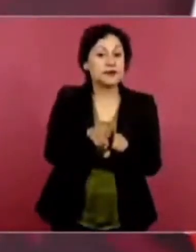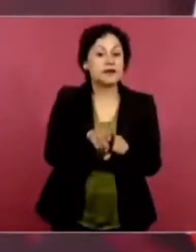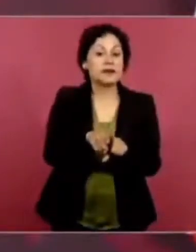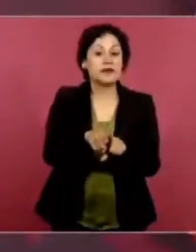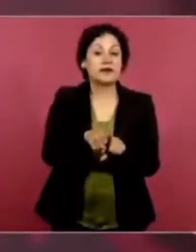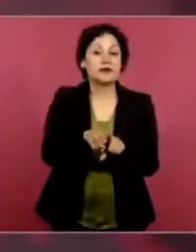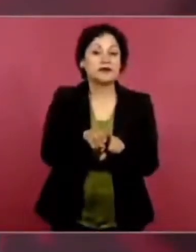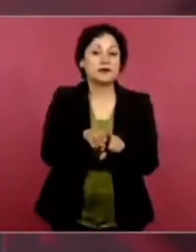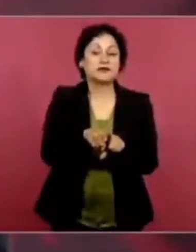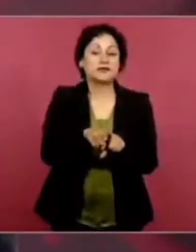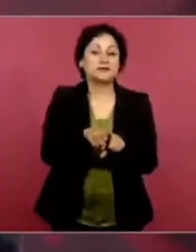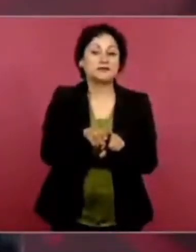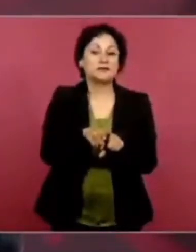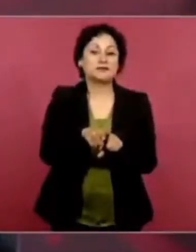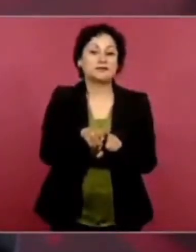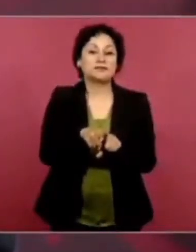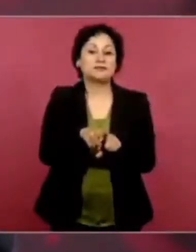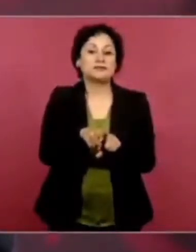microbús.